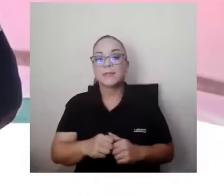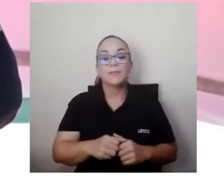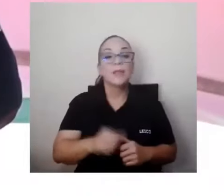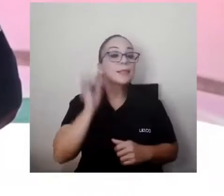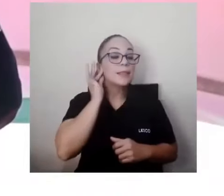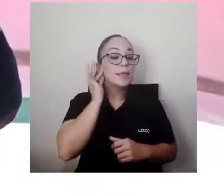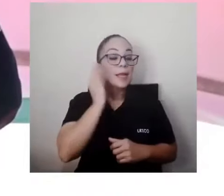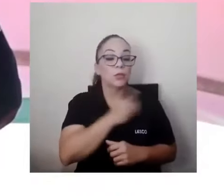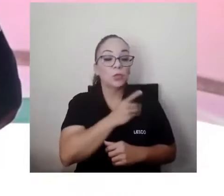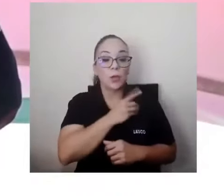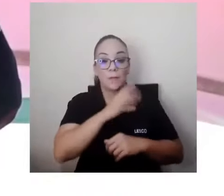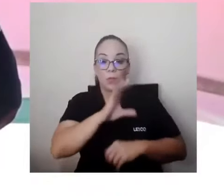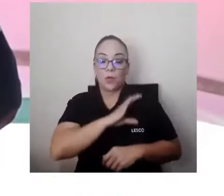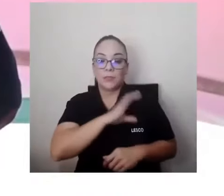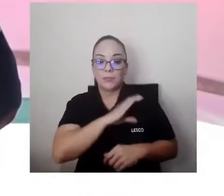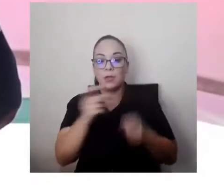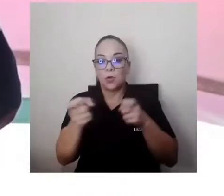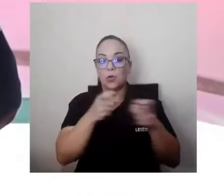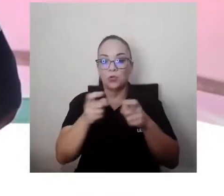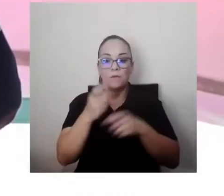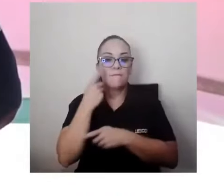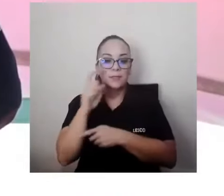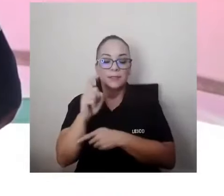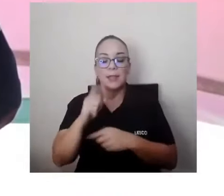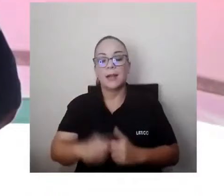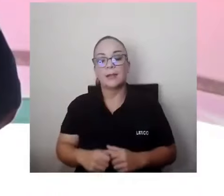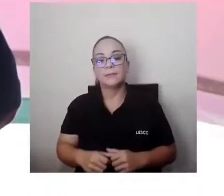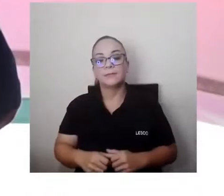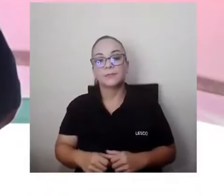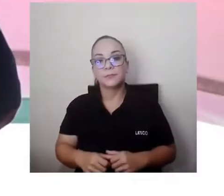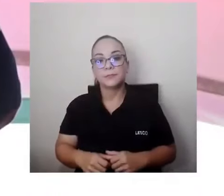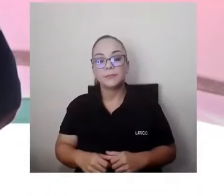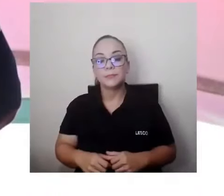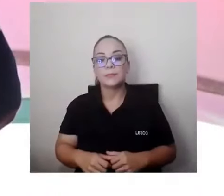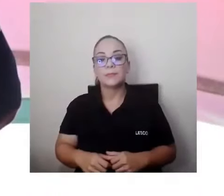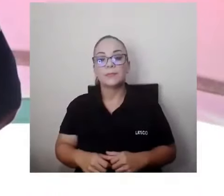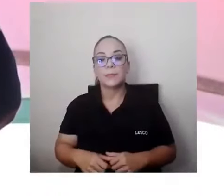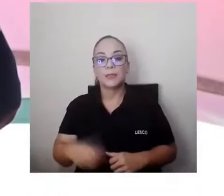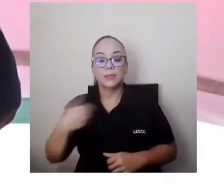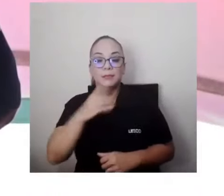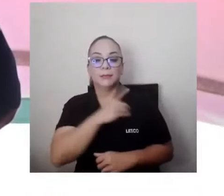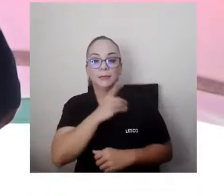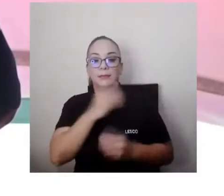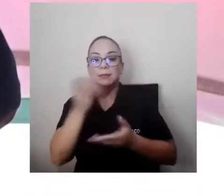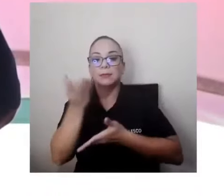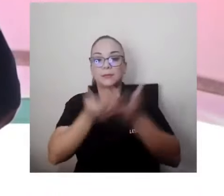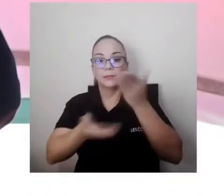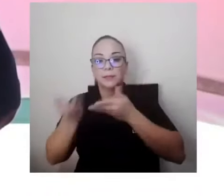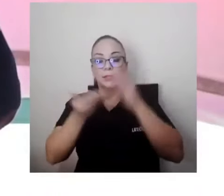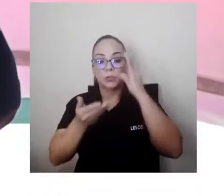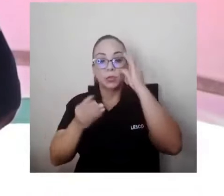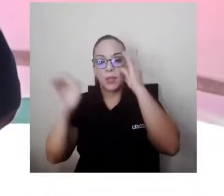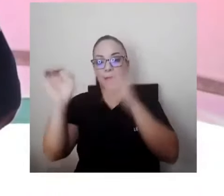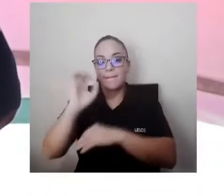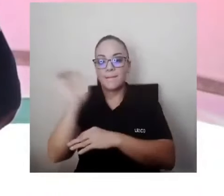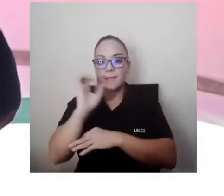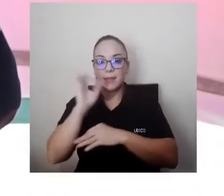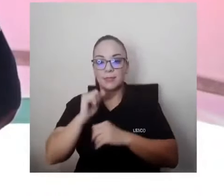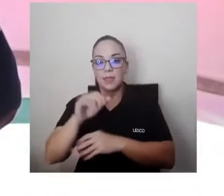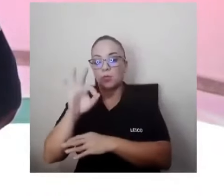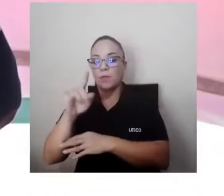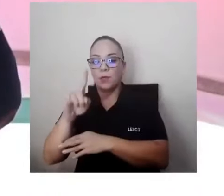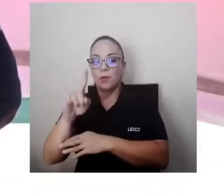de la Policía del Control Fiscal, señor director del Servicio de Emergencias